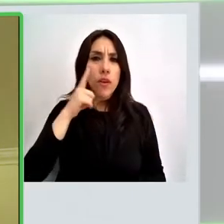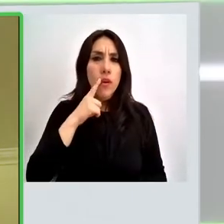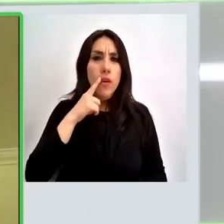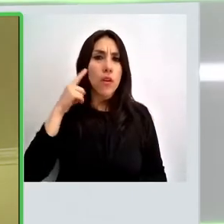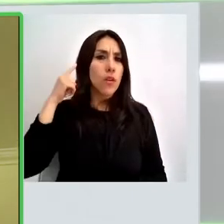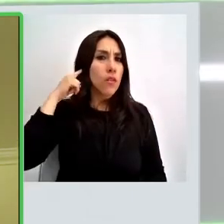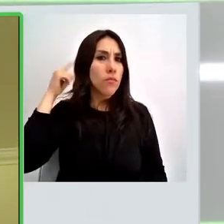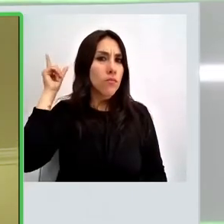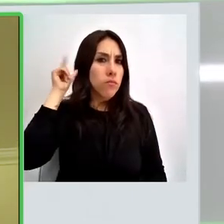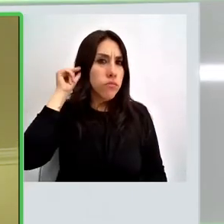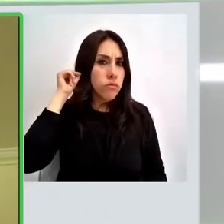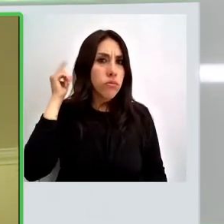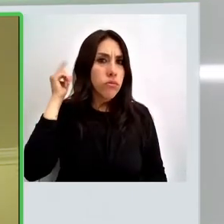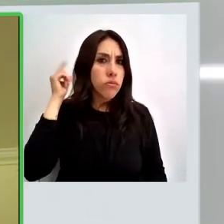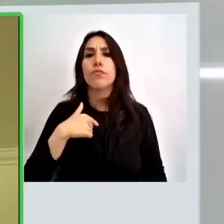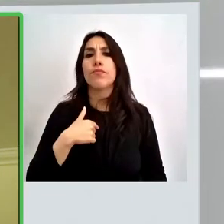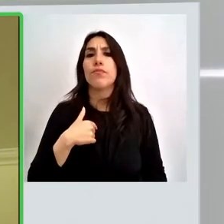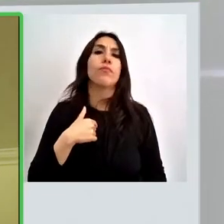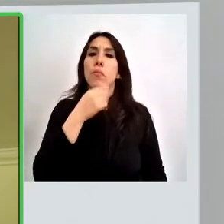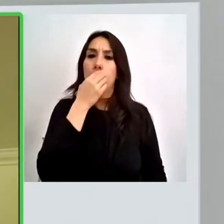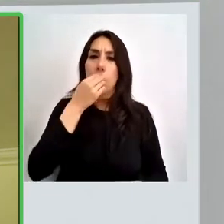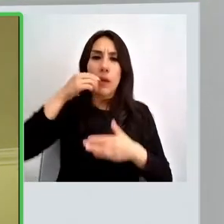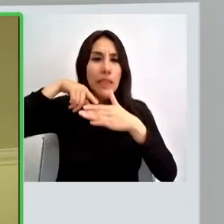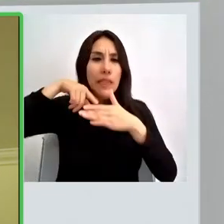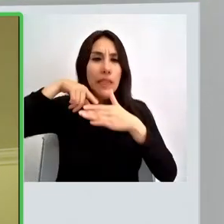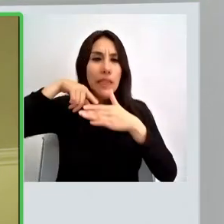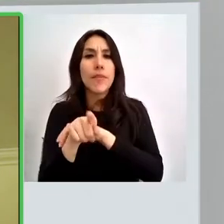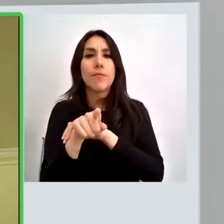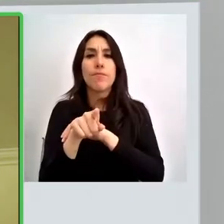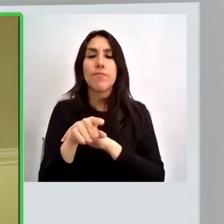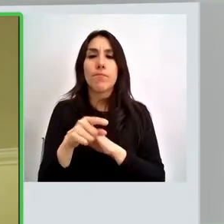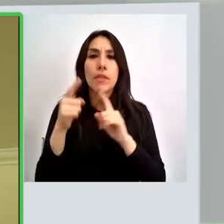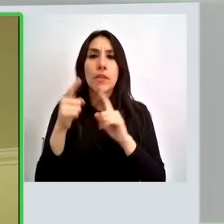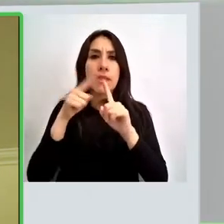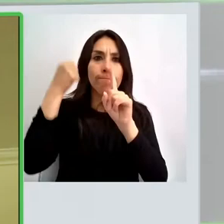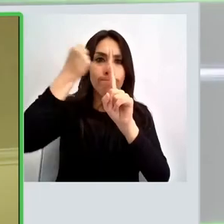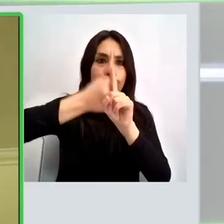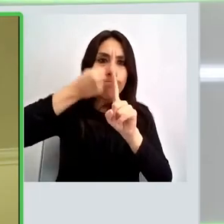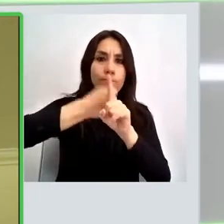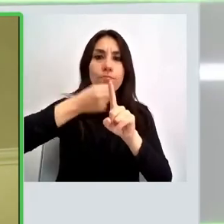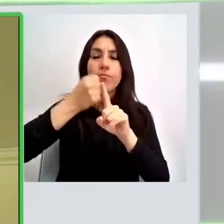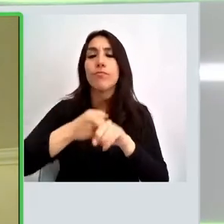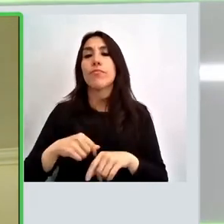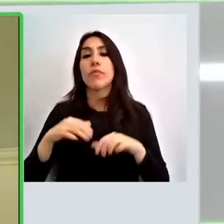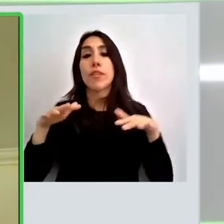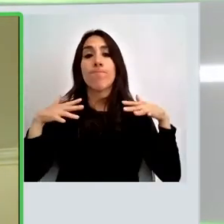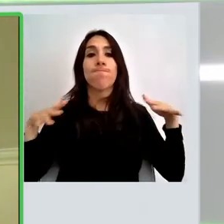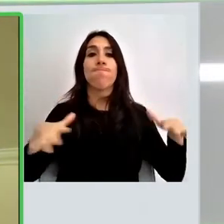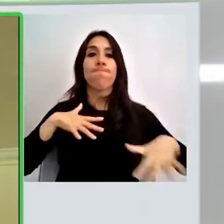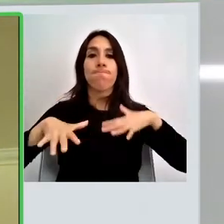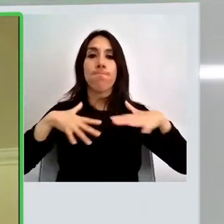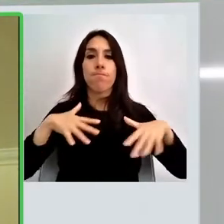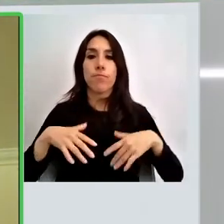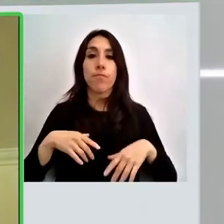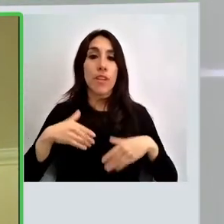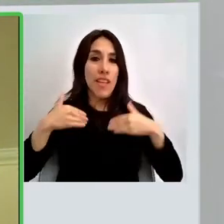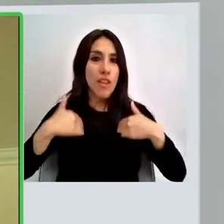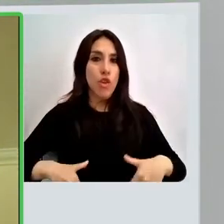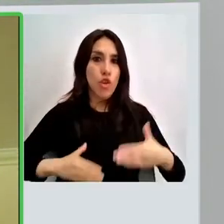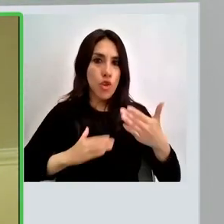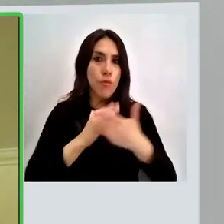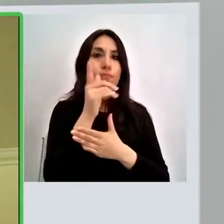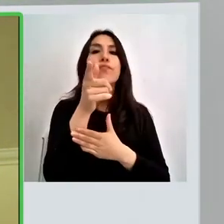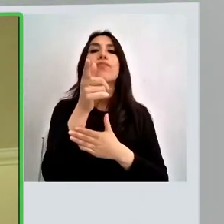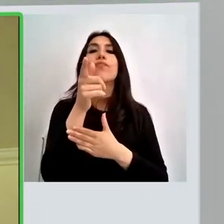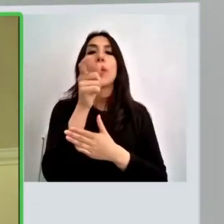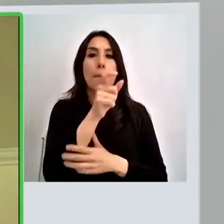esfuerzos de los derechos para las personas con discapacidades se pudieran tomar